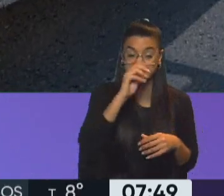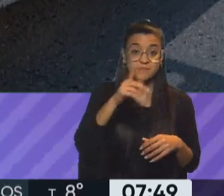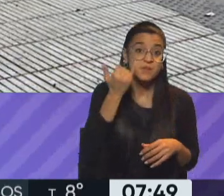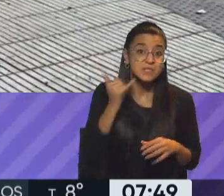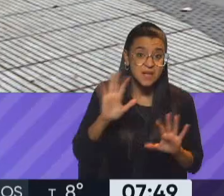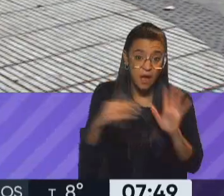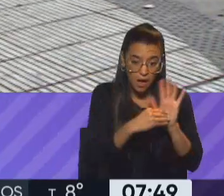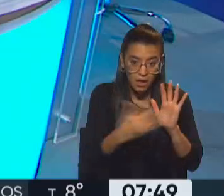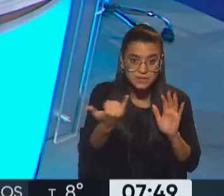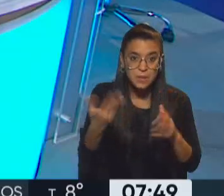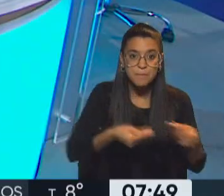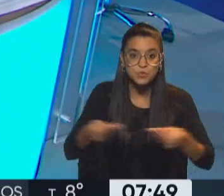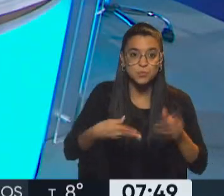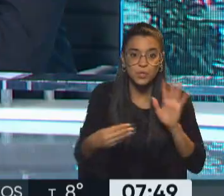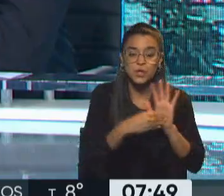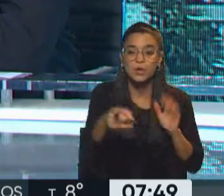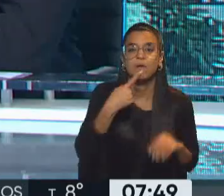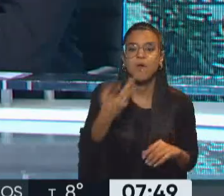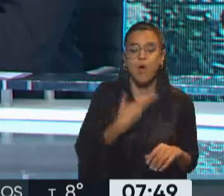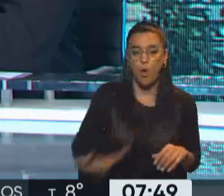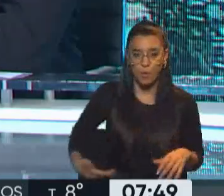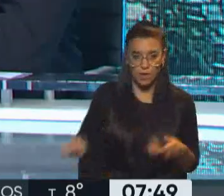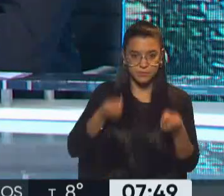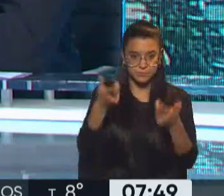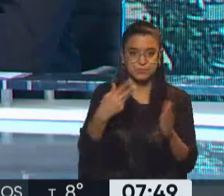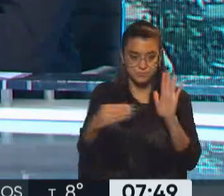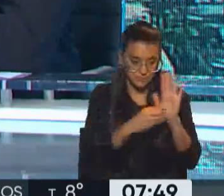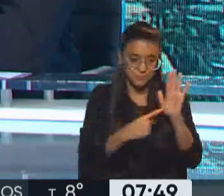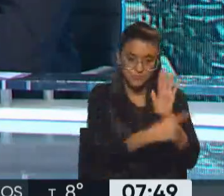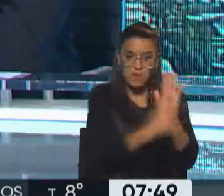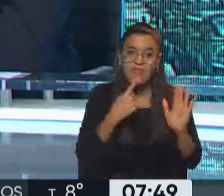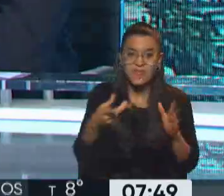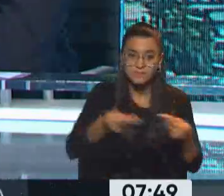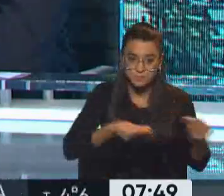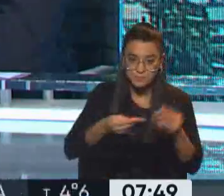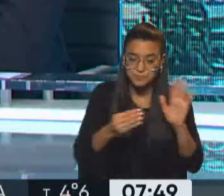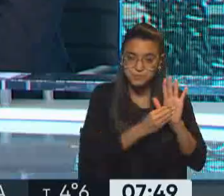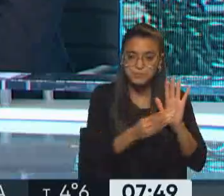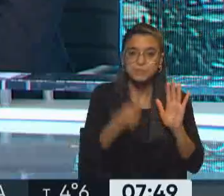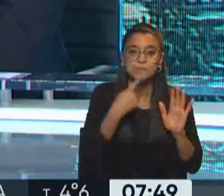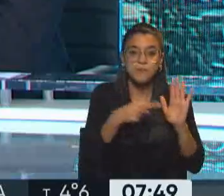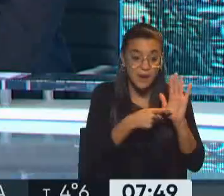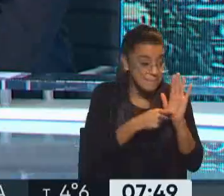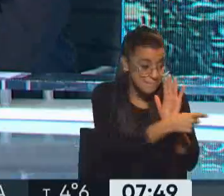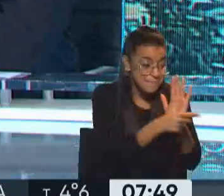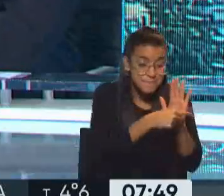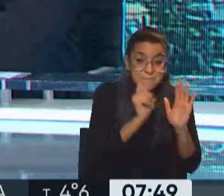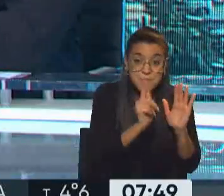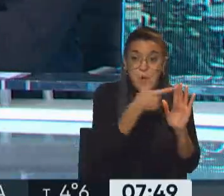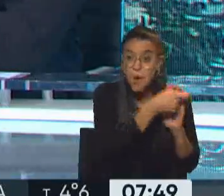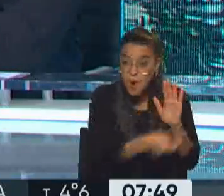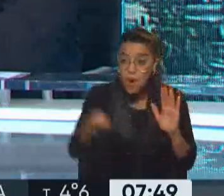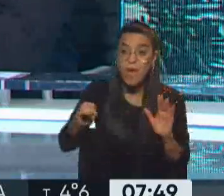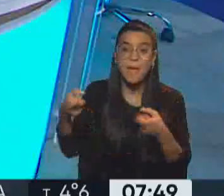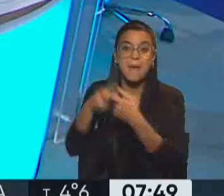está contenida en parte del gobierno que está contemplado en el presupuesto y díaz a la empresa que